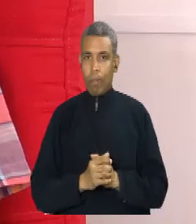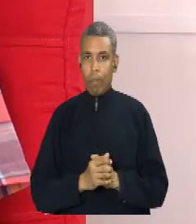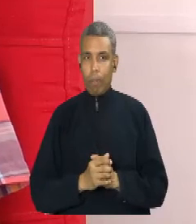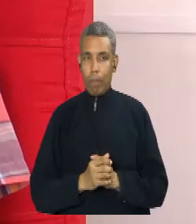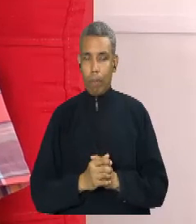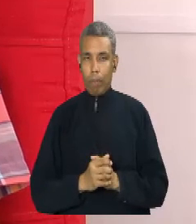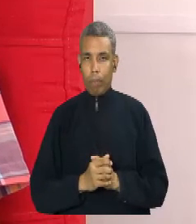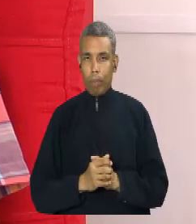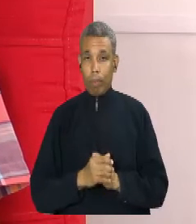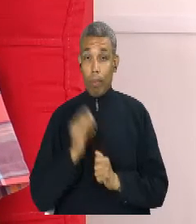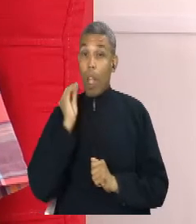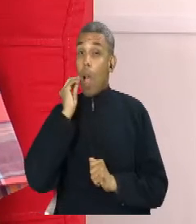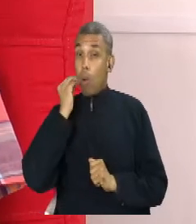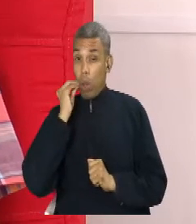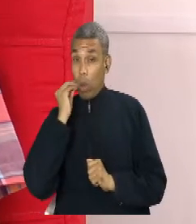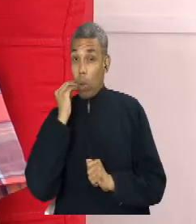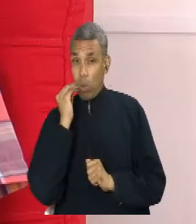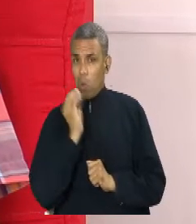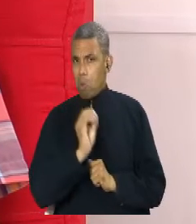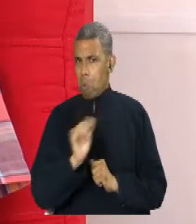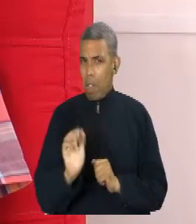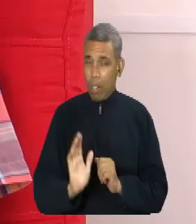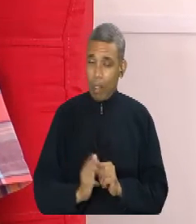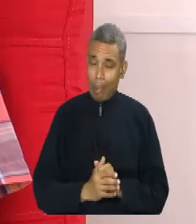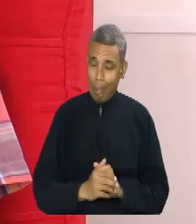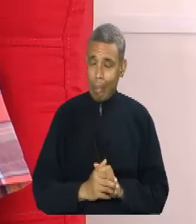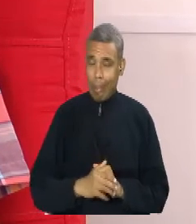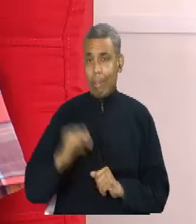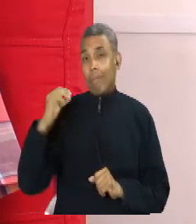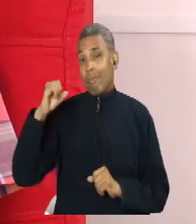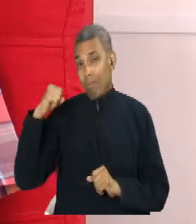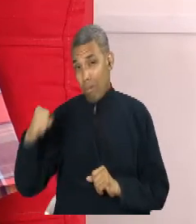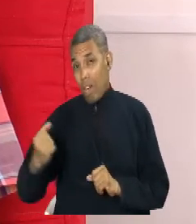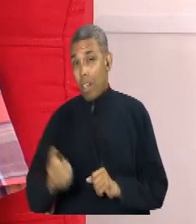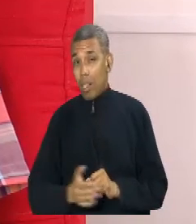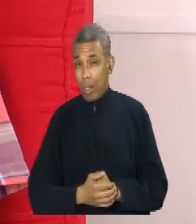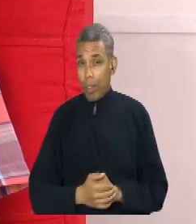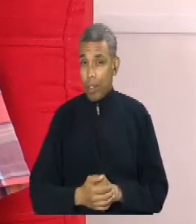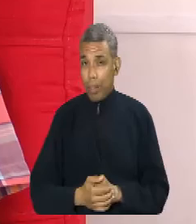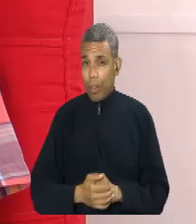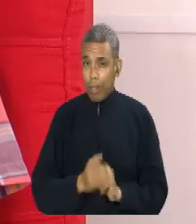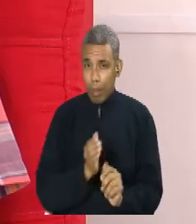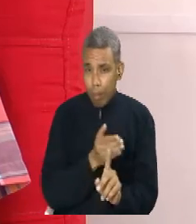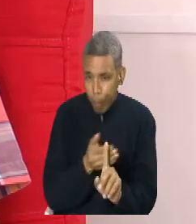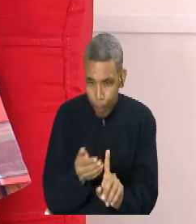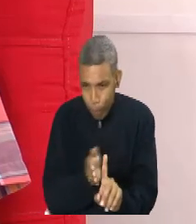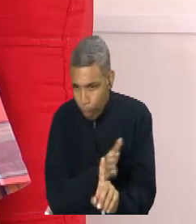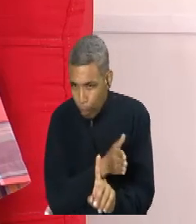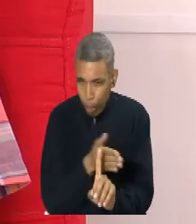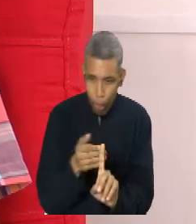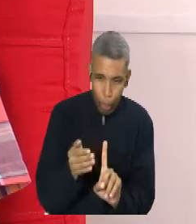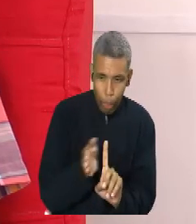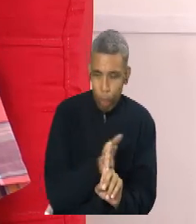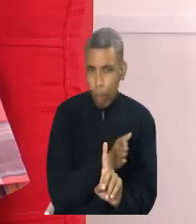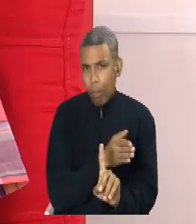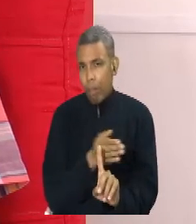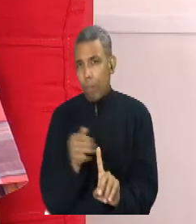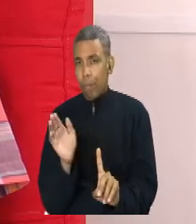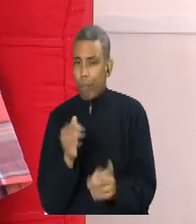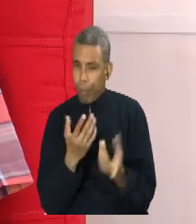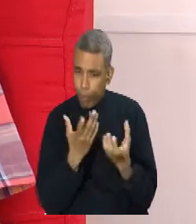los abuelos los abuelos un abuelito quiere ser muy chévere con el nieto